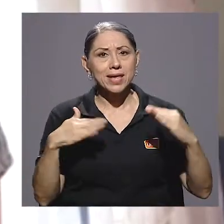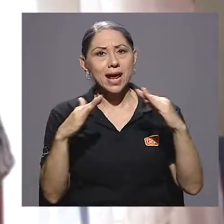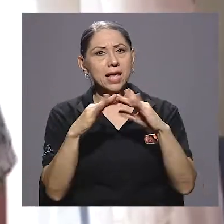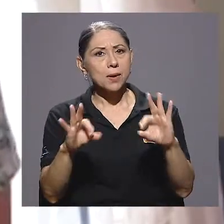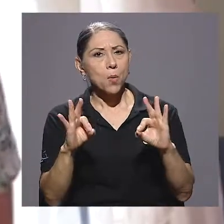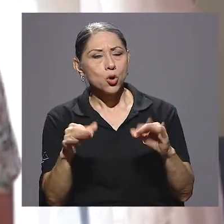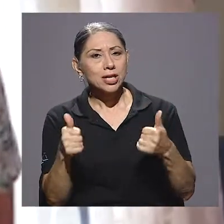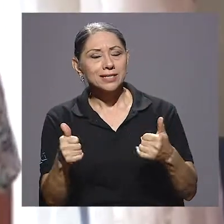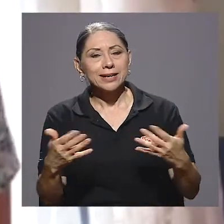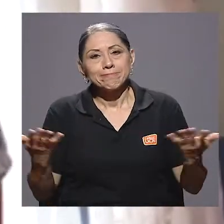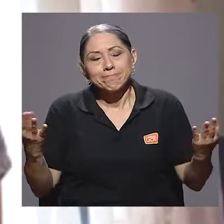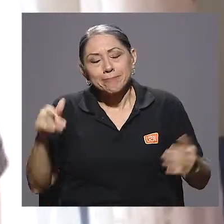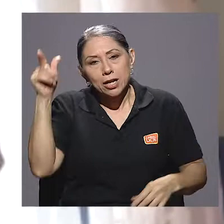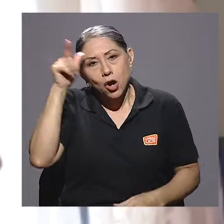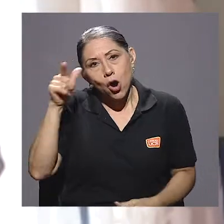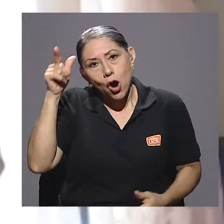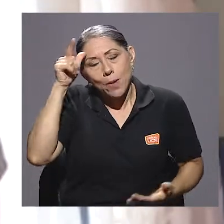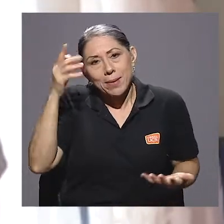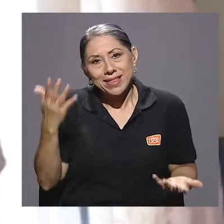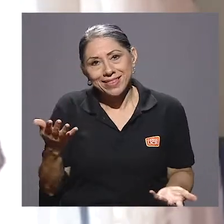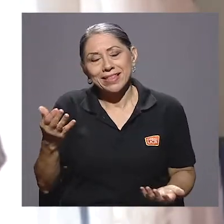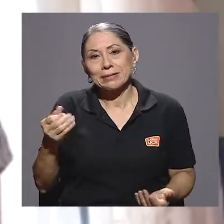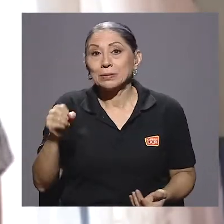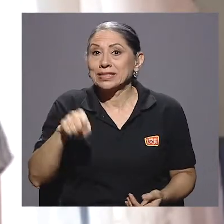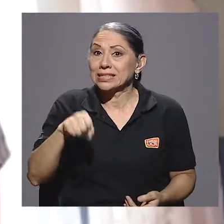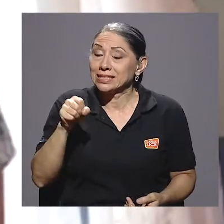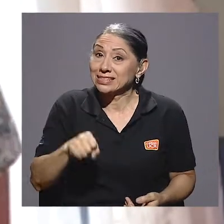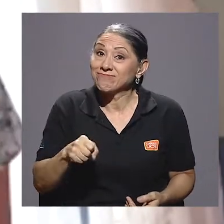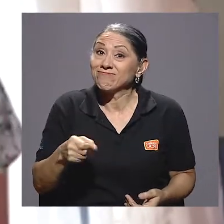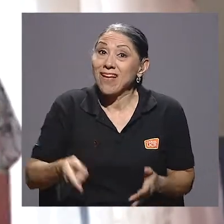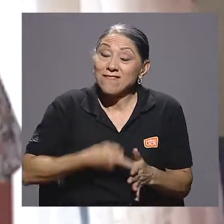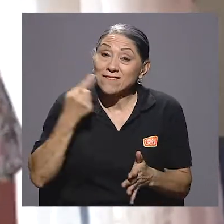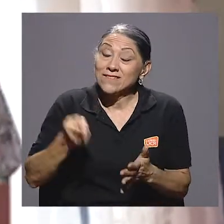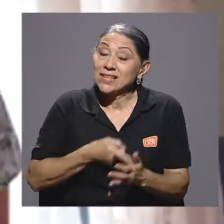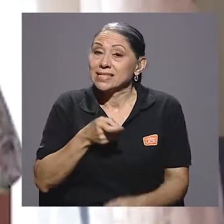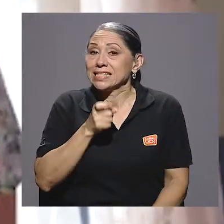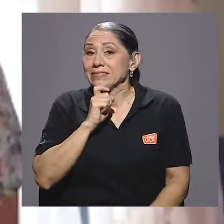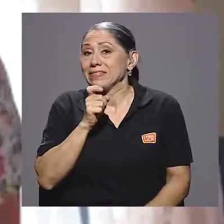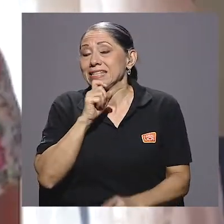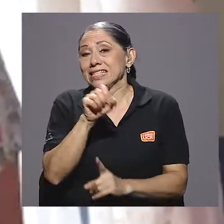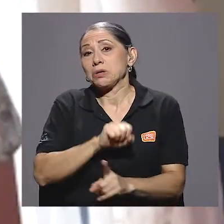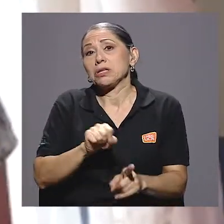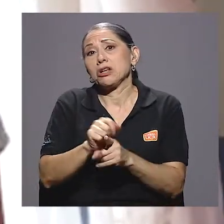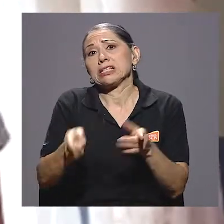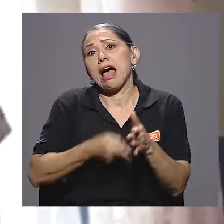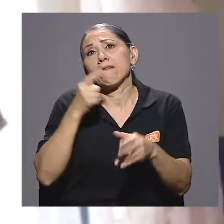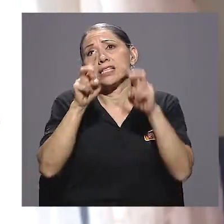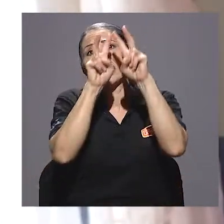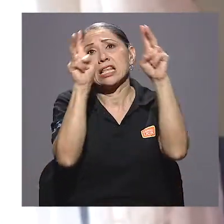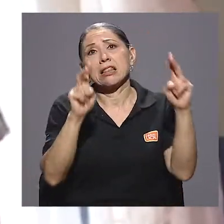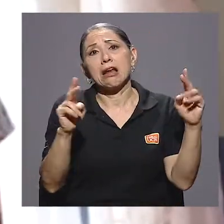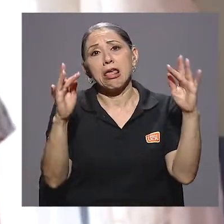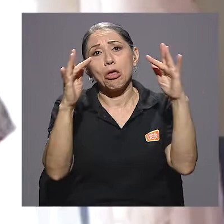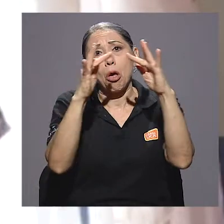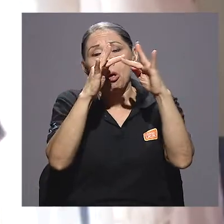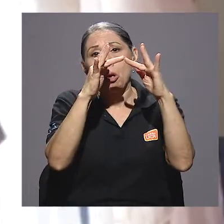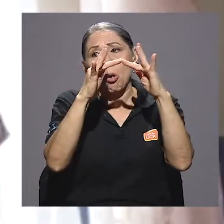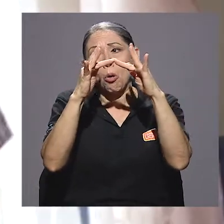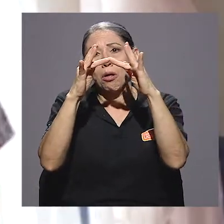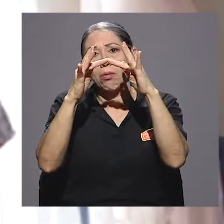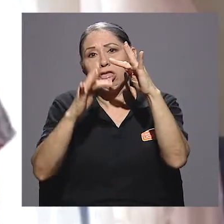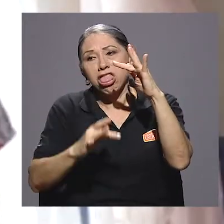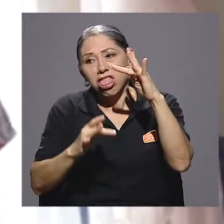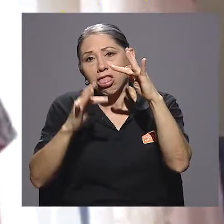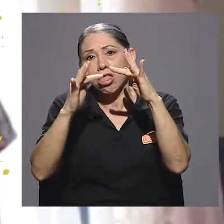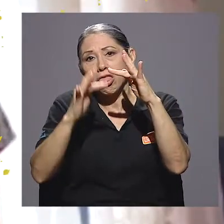dicha. Claro, obviamente que sí ha tenido varias complicaciones porque a veces el internet se pega o cosas así,